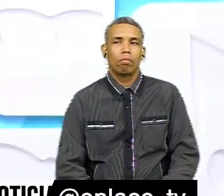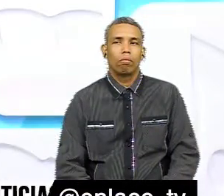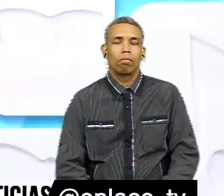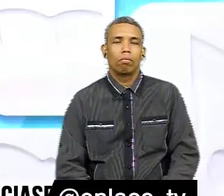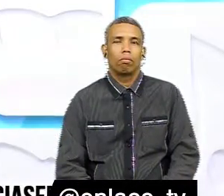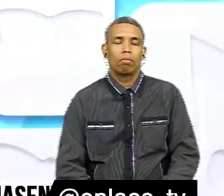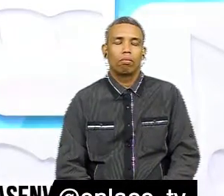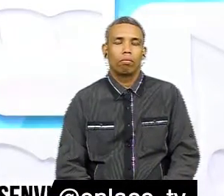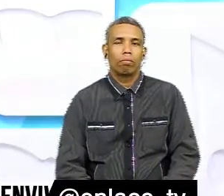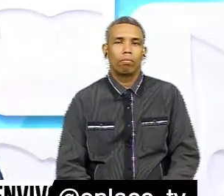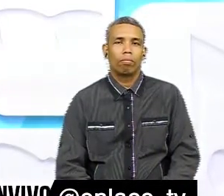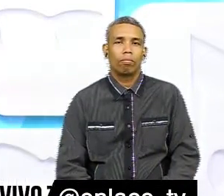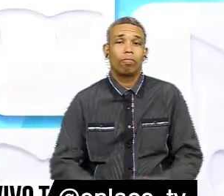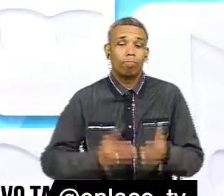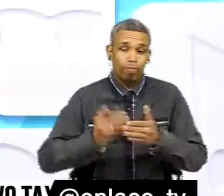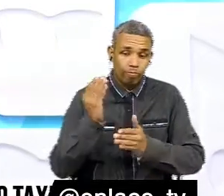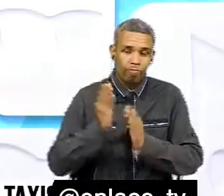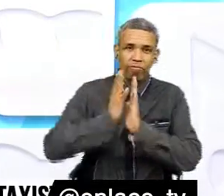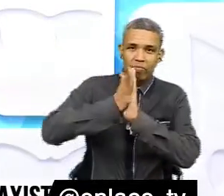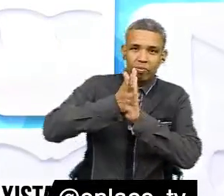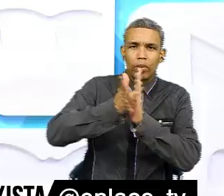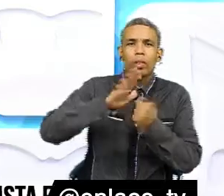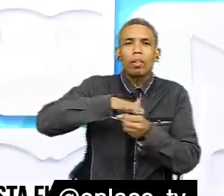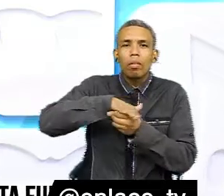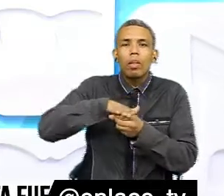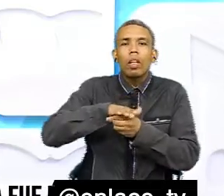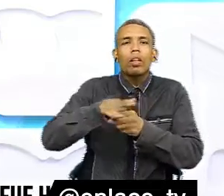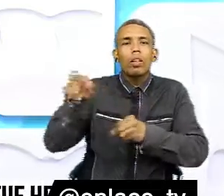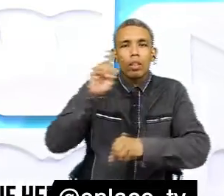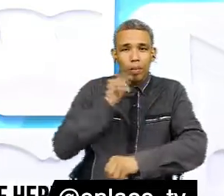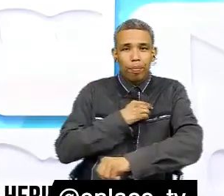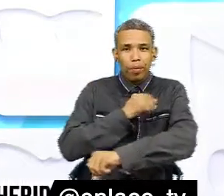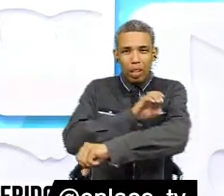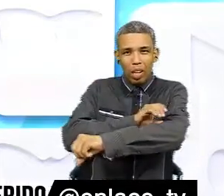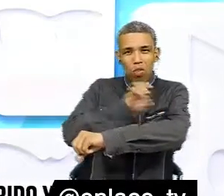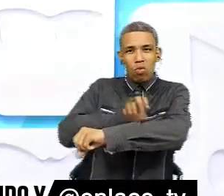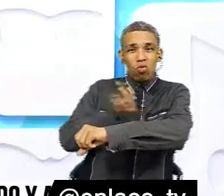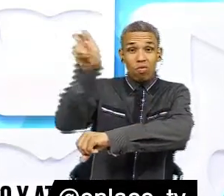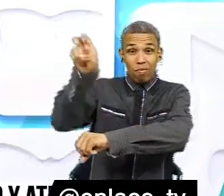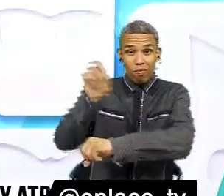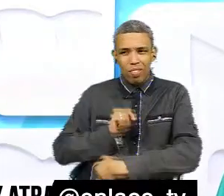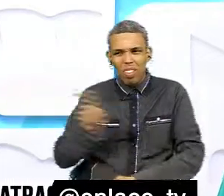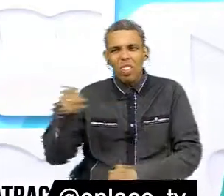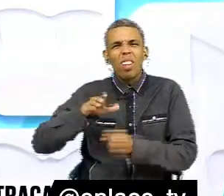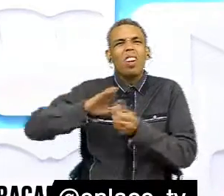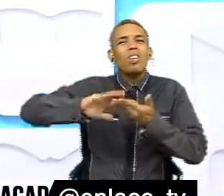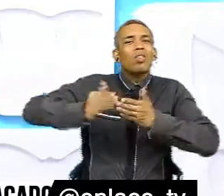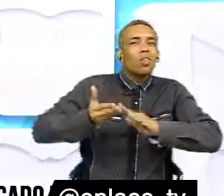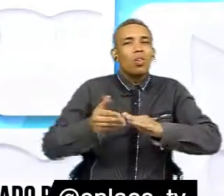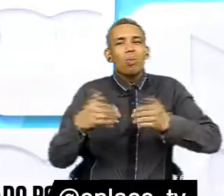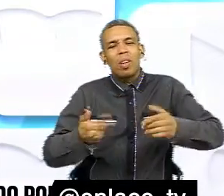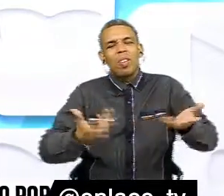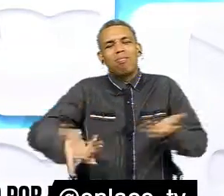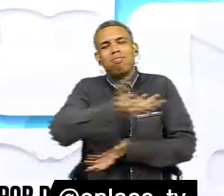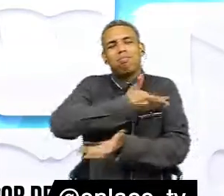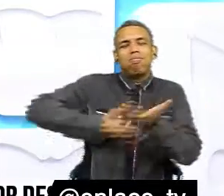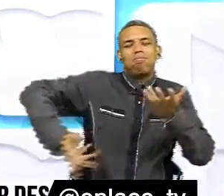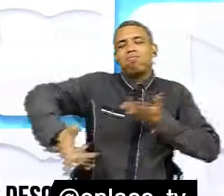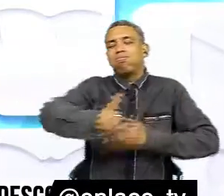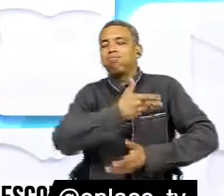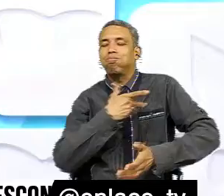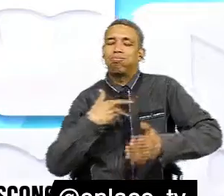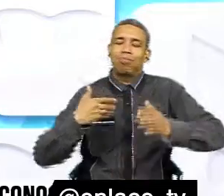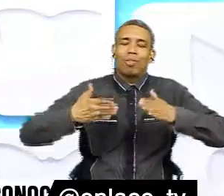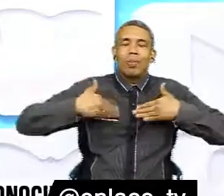Iniciamos en La Mira contándole que los habitantes del barrio Colinas del Norte disfrutaron de una jornada lúdica, recreativa y de integración.